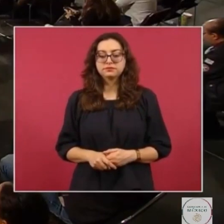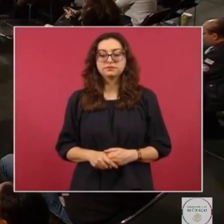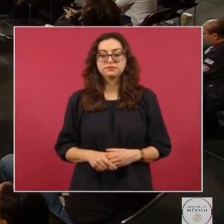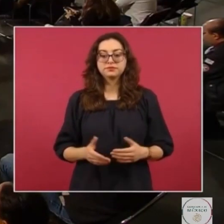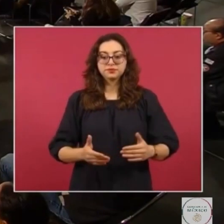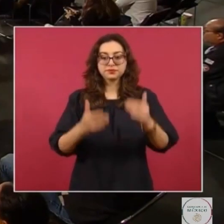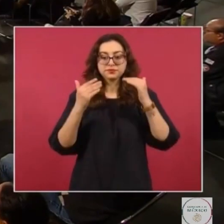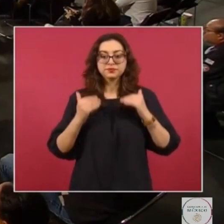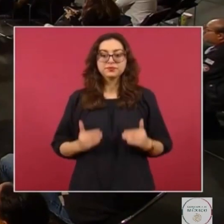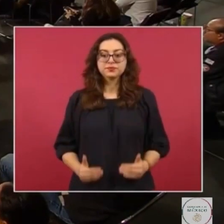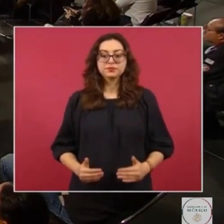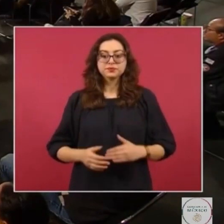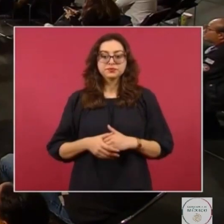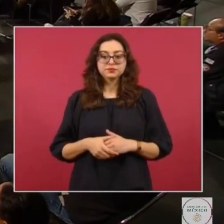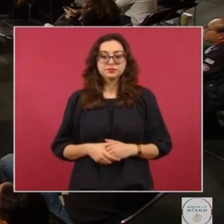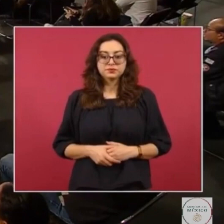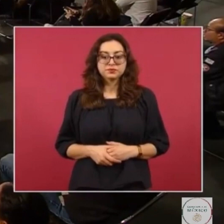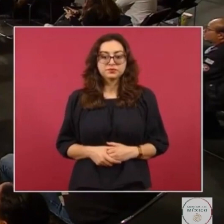Adelante.